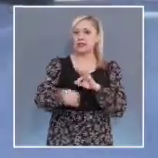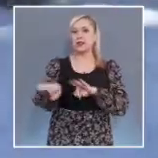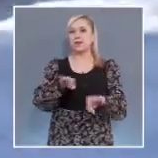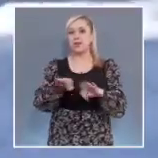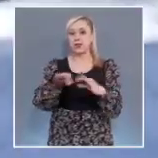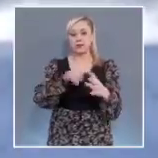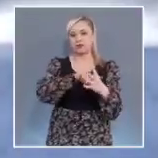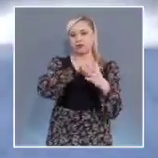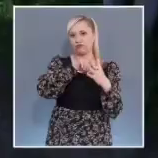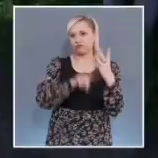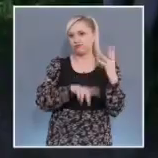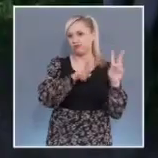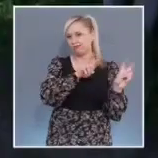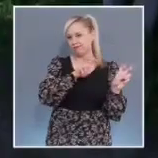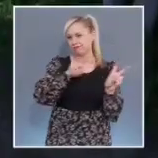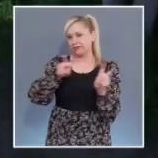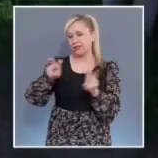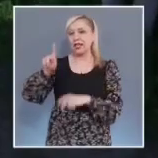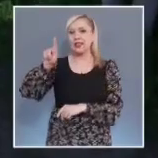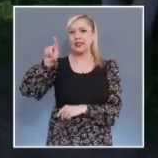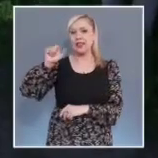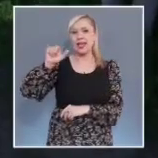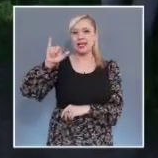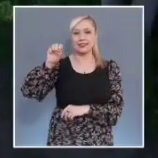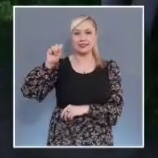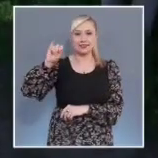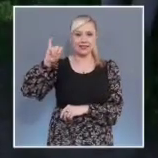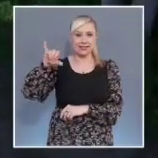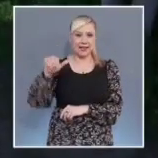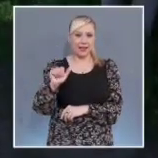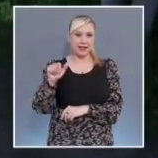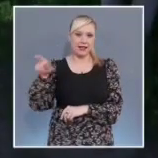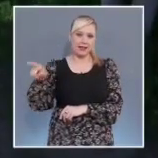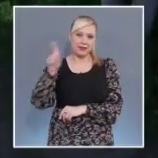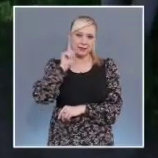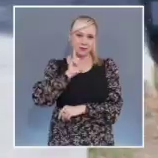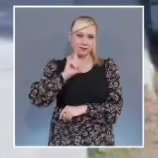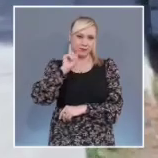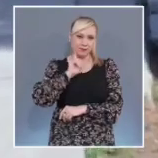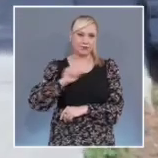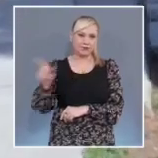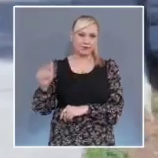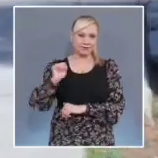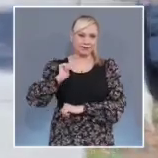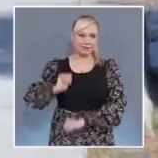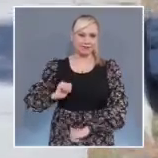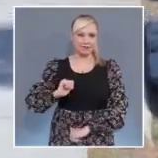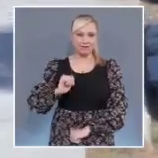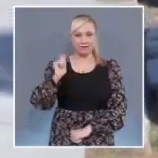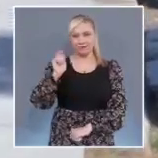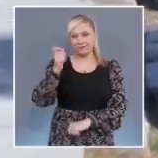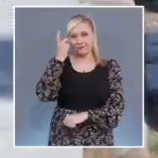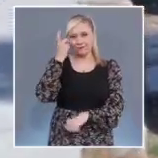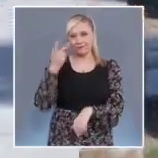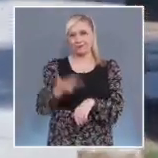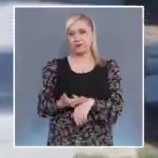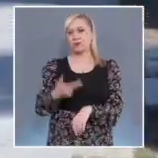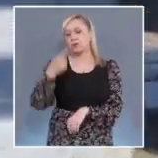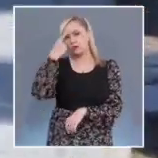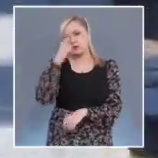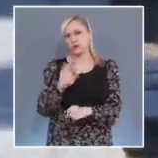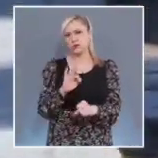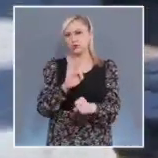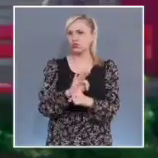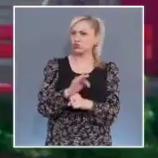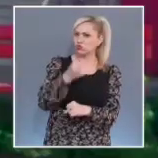magistrada Tasia Cruz Parcero, durante un encuentro que sostuvo con diversas organizaciones sociales que se dedican a la protección de infantes